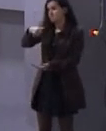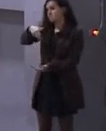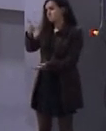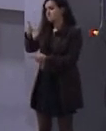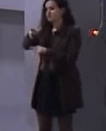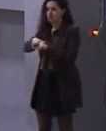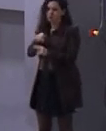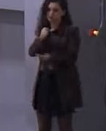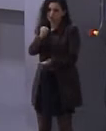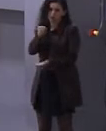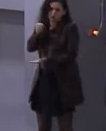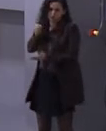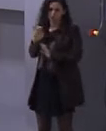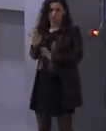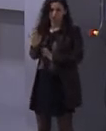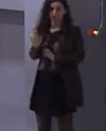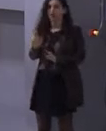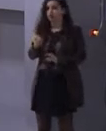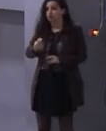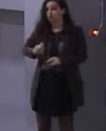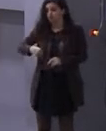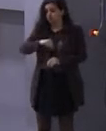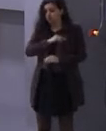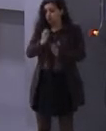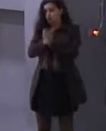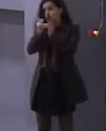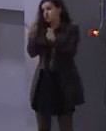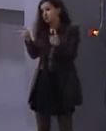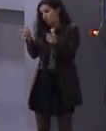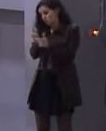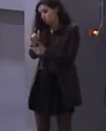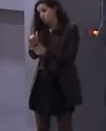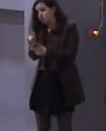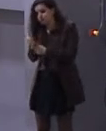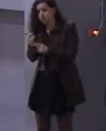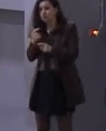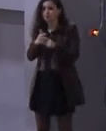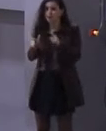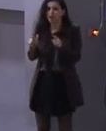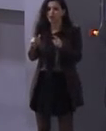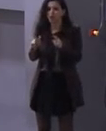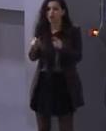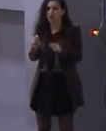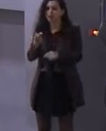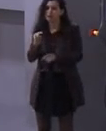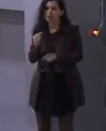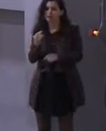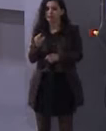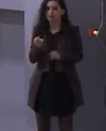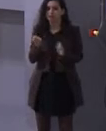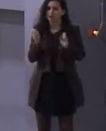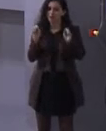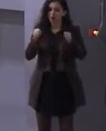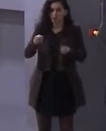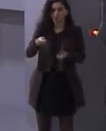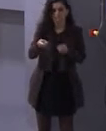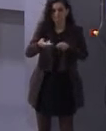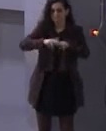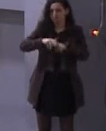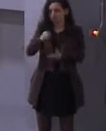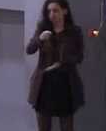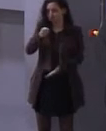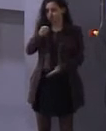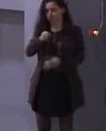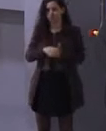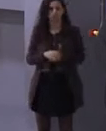favorable. Entonces, a pesar que no tenemos el mismo número de estudiantes, somos como muy interesantes para que recibamos más recursos. Bueno,